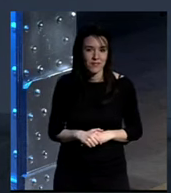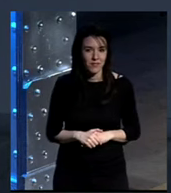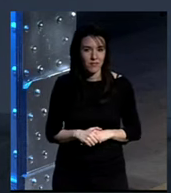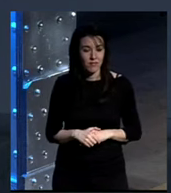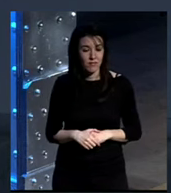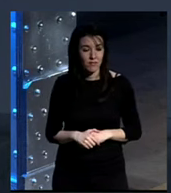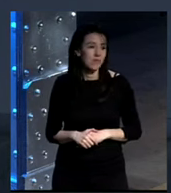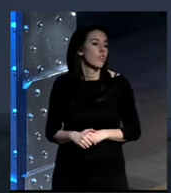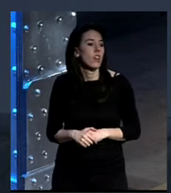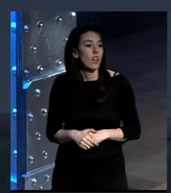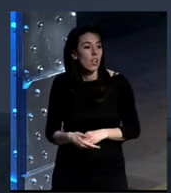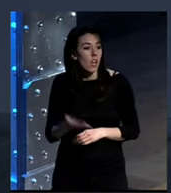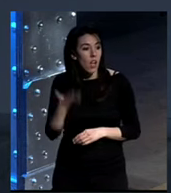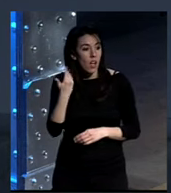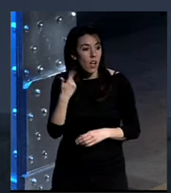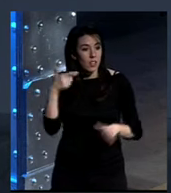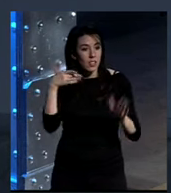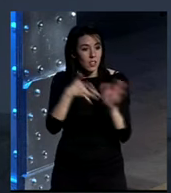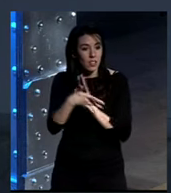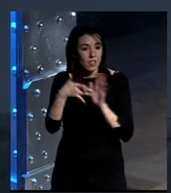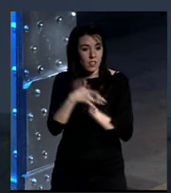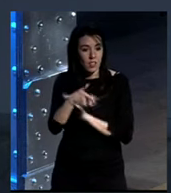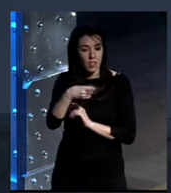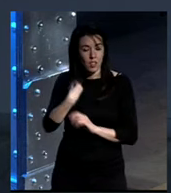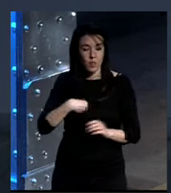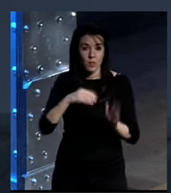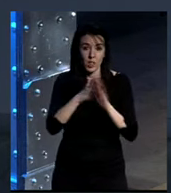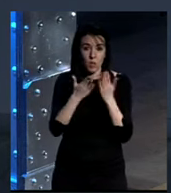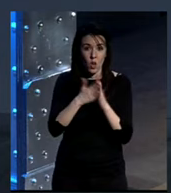Les decía antes que este libro,